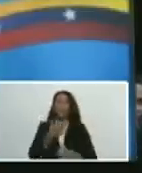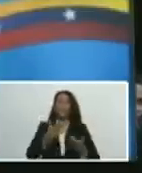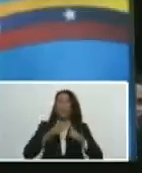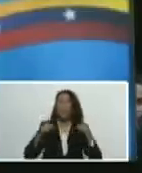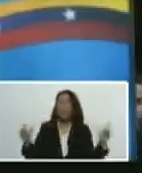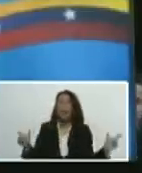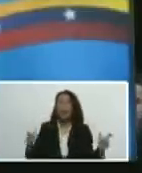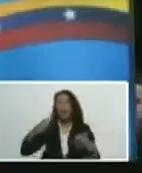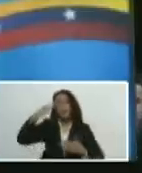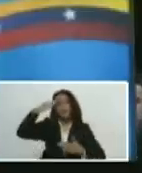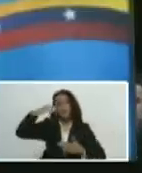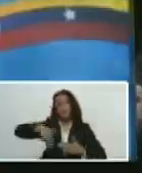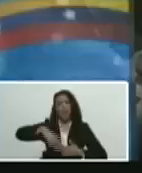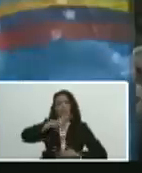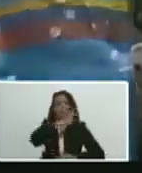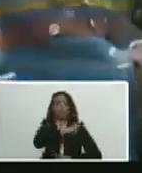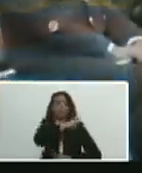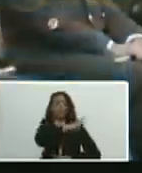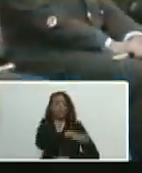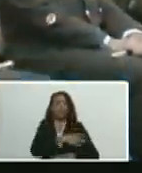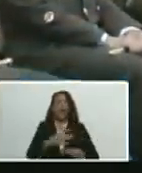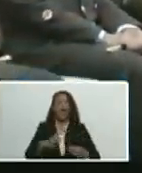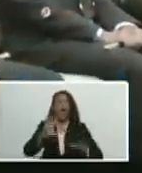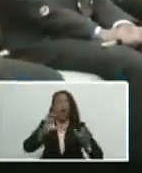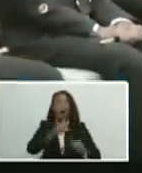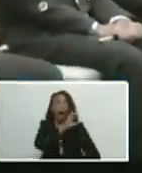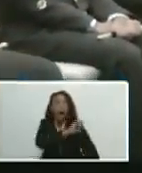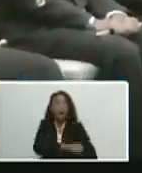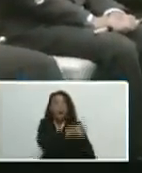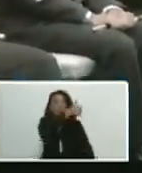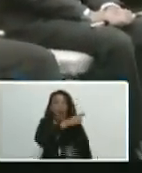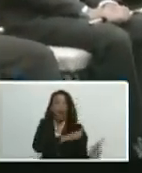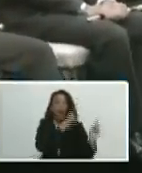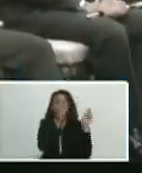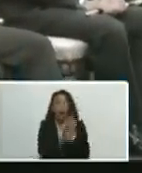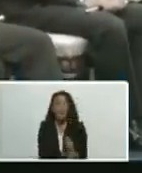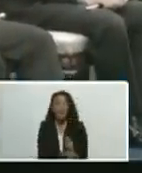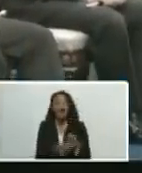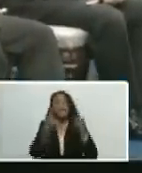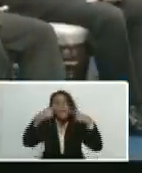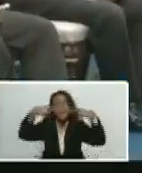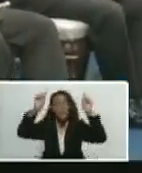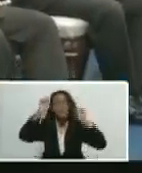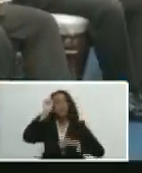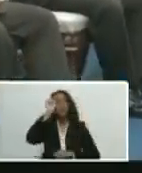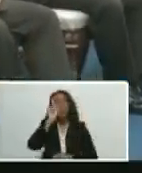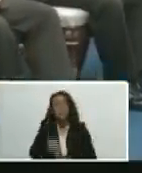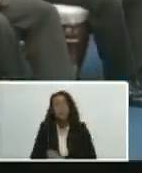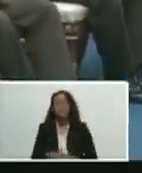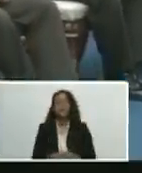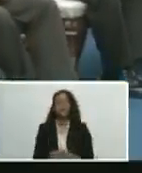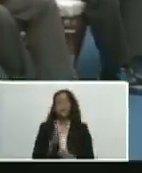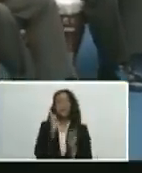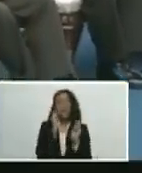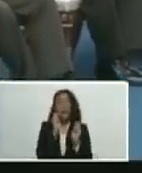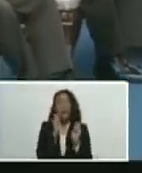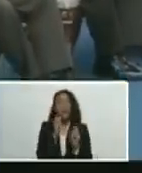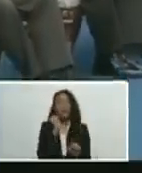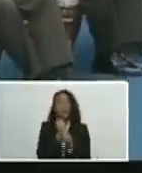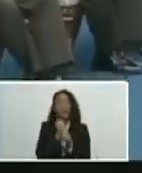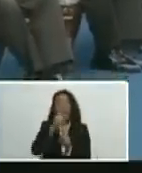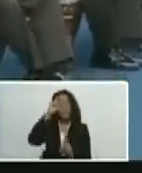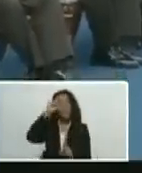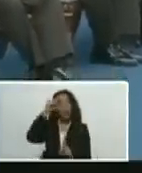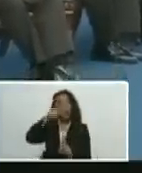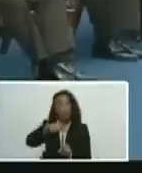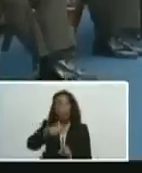generales y almirantes promovidos el día de hoy, el mayor de los éxitos. Tarea más propósito